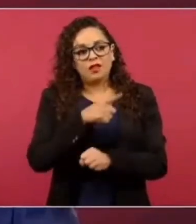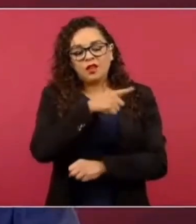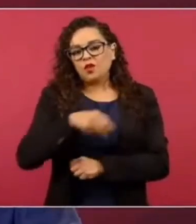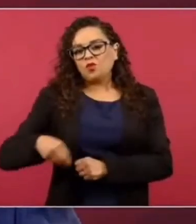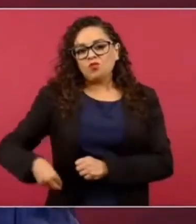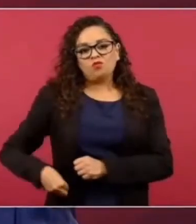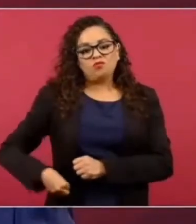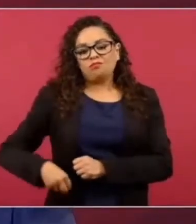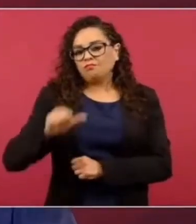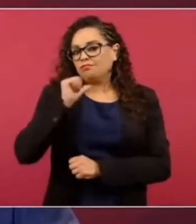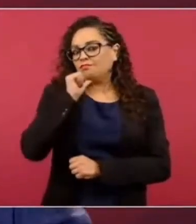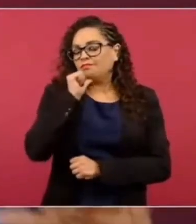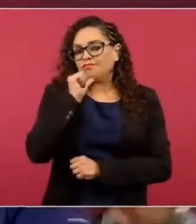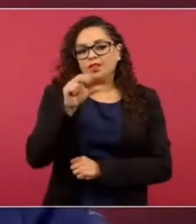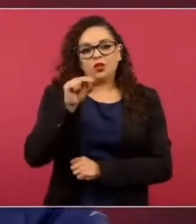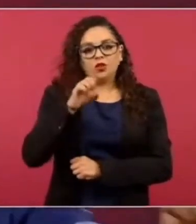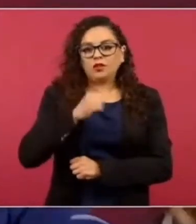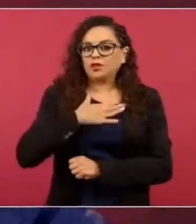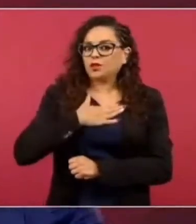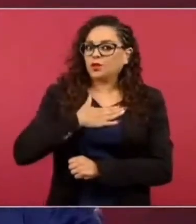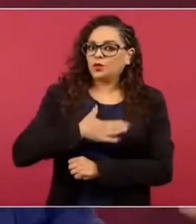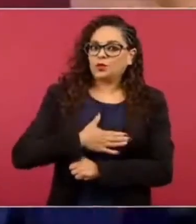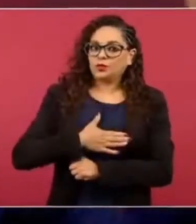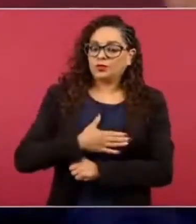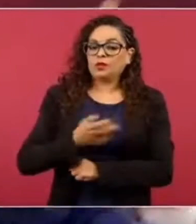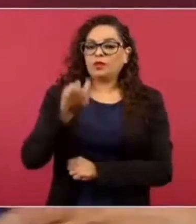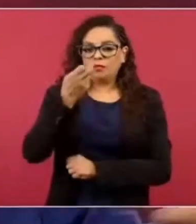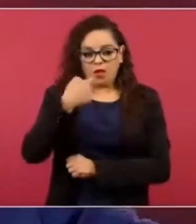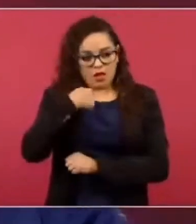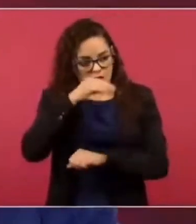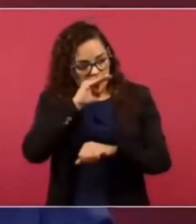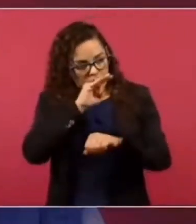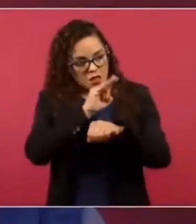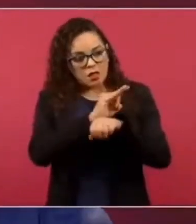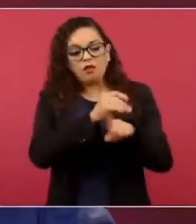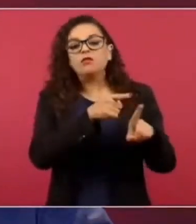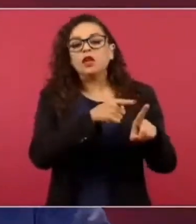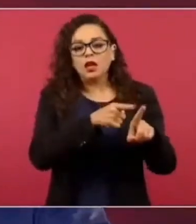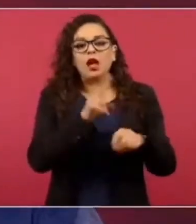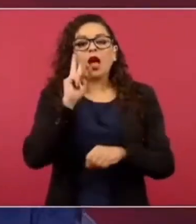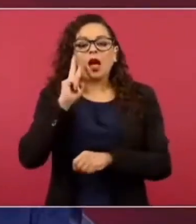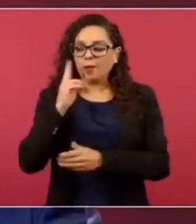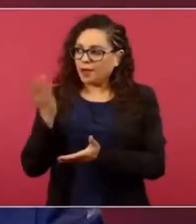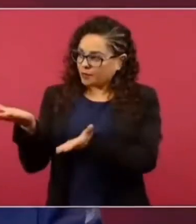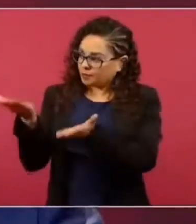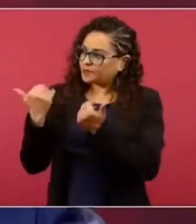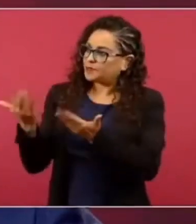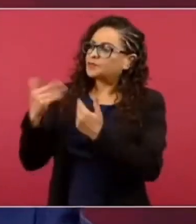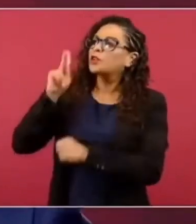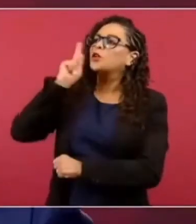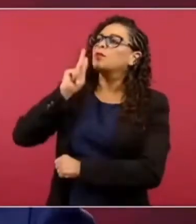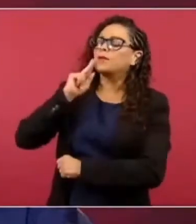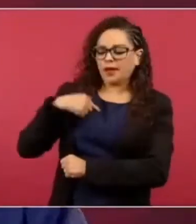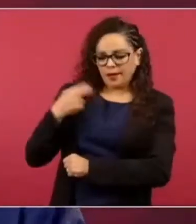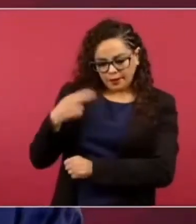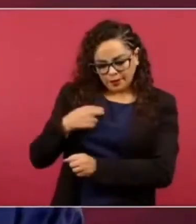Entonces, así como salí a defender, decir, a ver, ven, tráigame todos los, está muy raro esto.